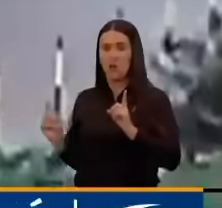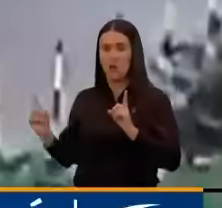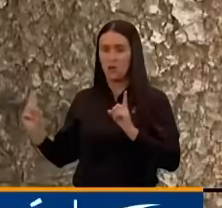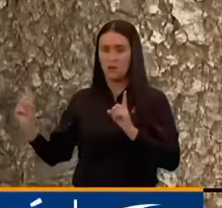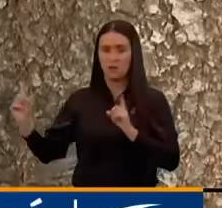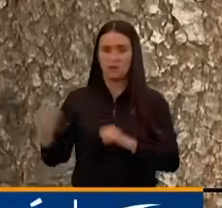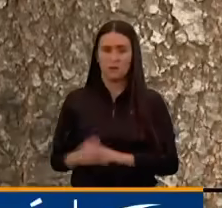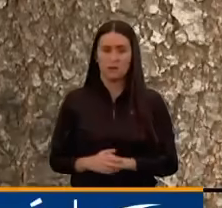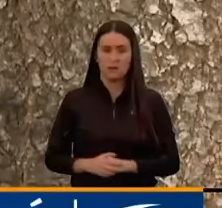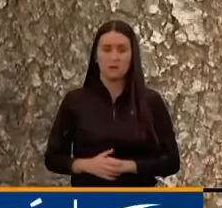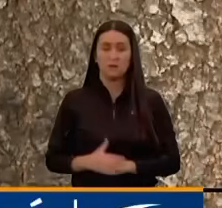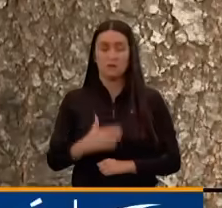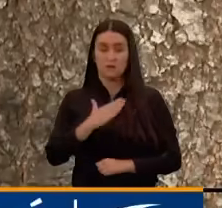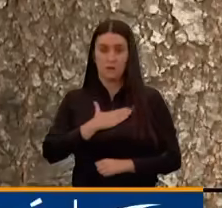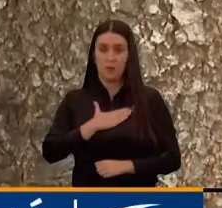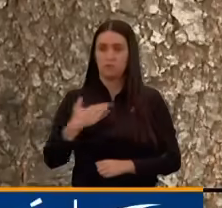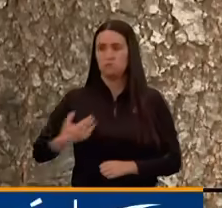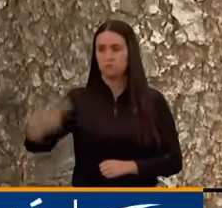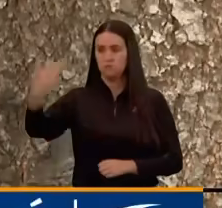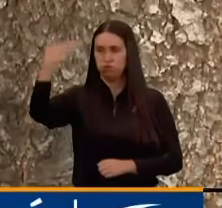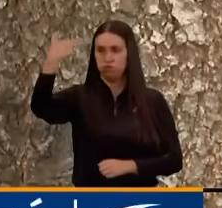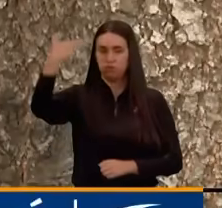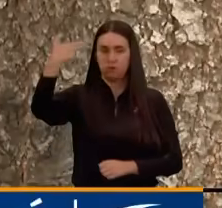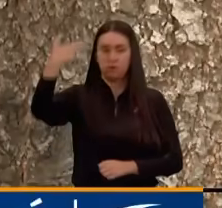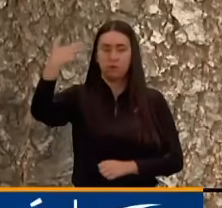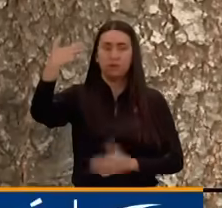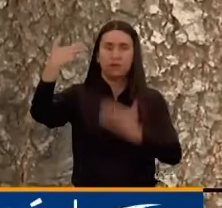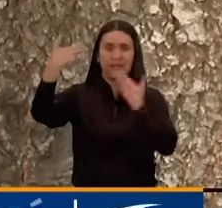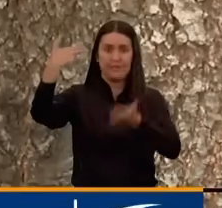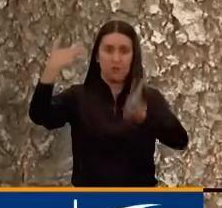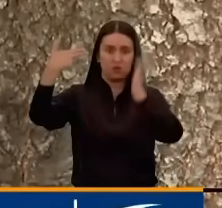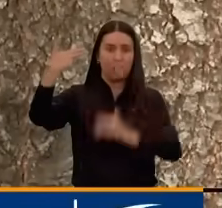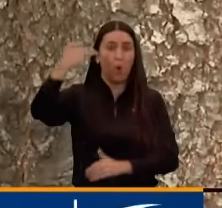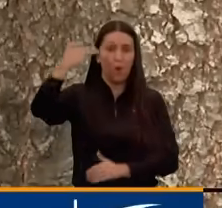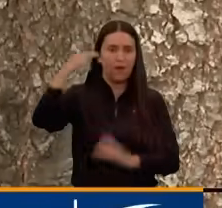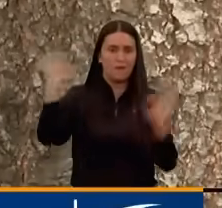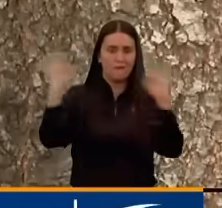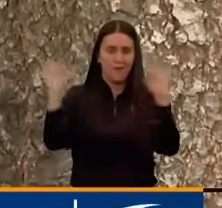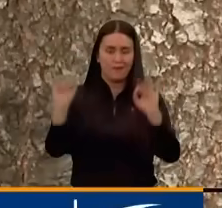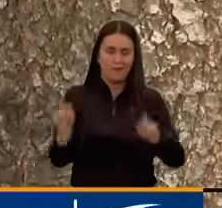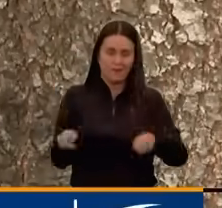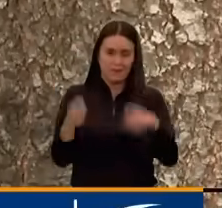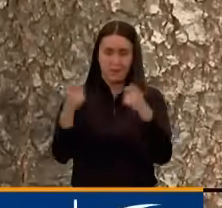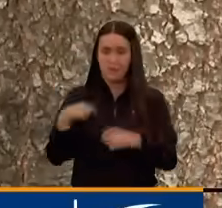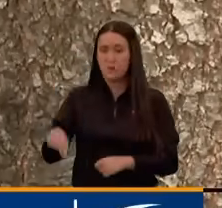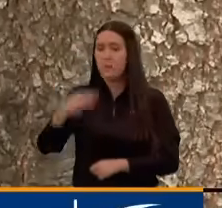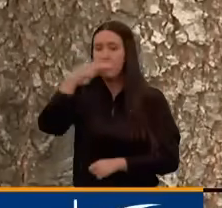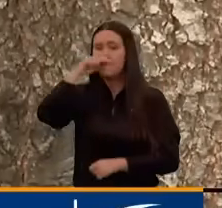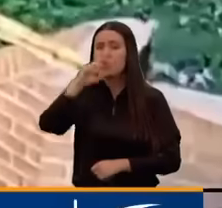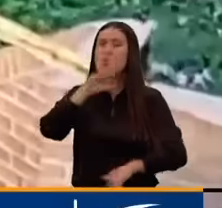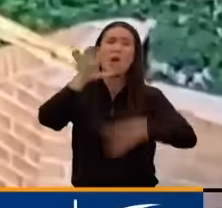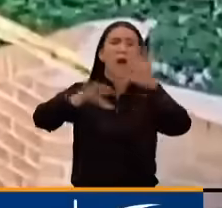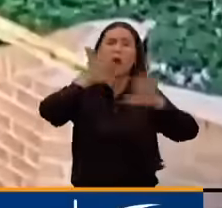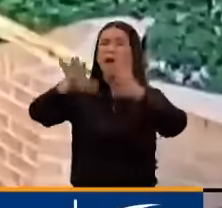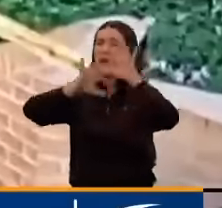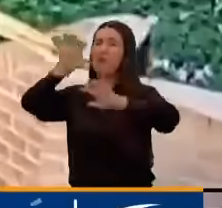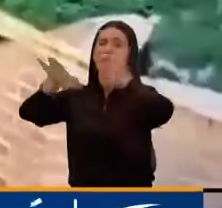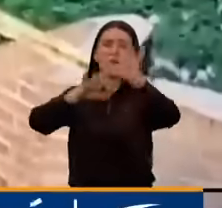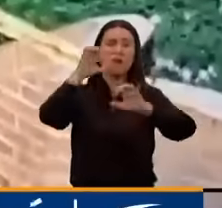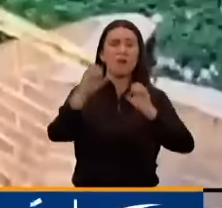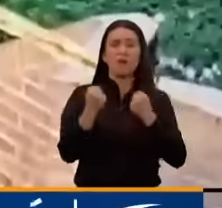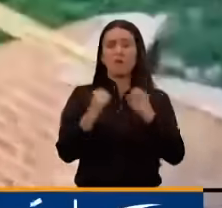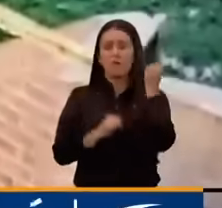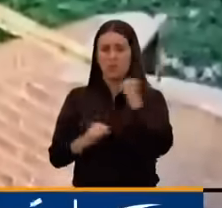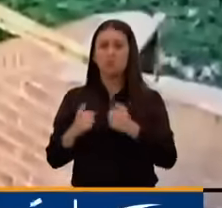Me apuntaron a mí con una pistola que, gracias a Dios, nunca activaron. Y en ese momento mi chiquito empezó a gritar como un loco.